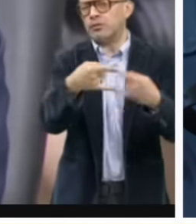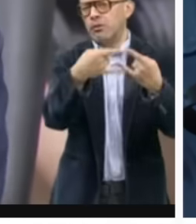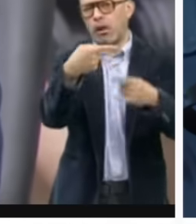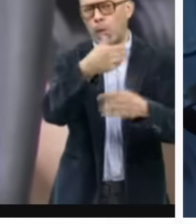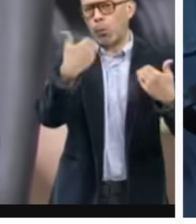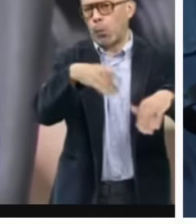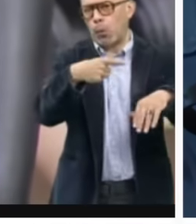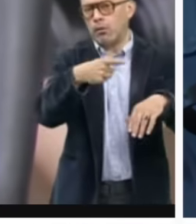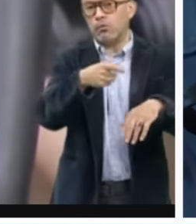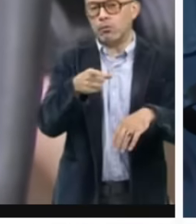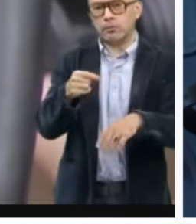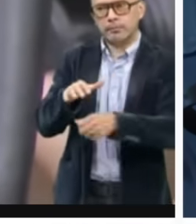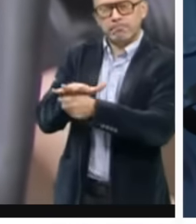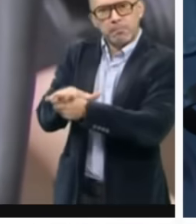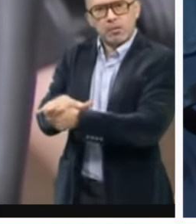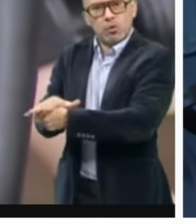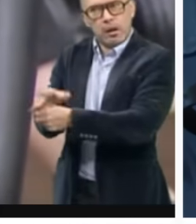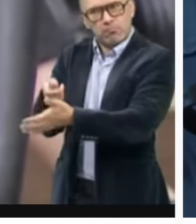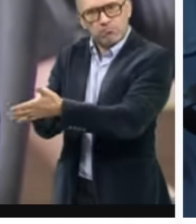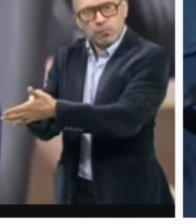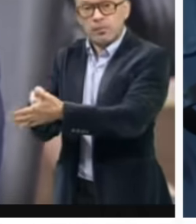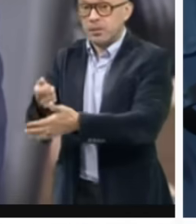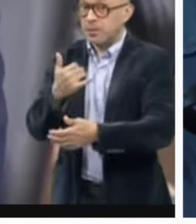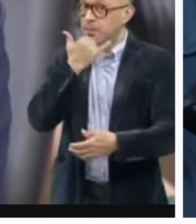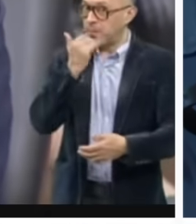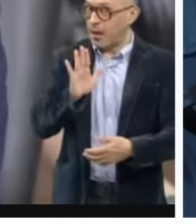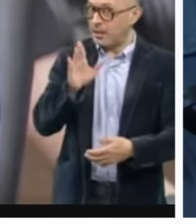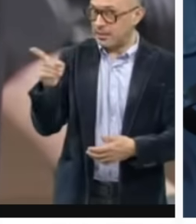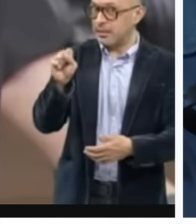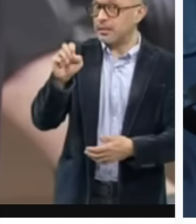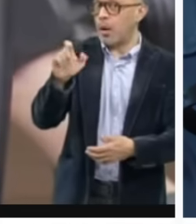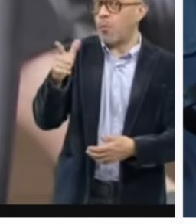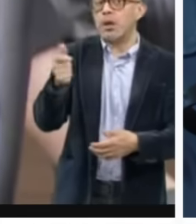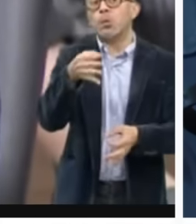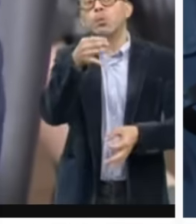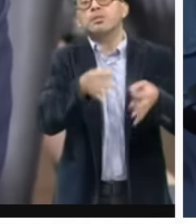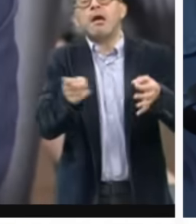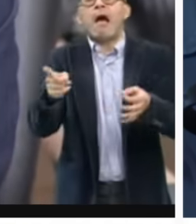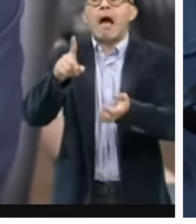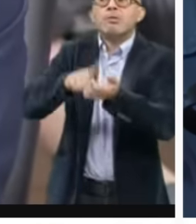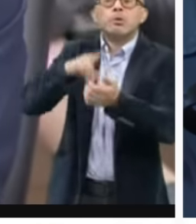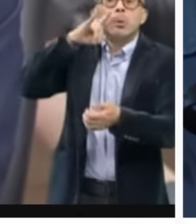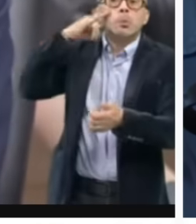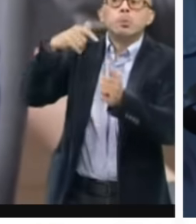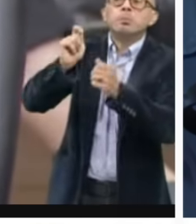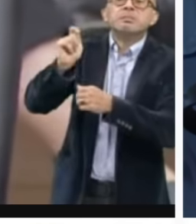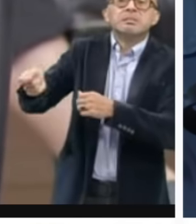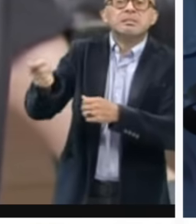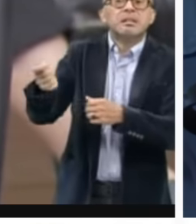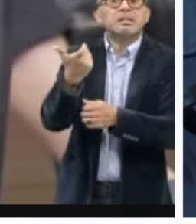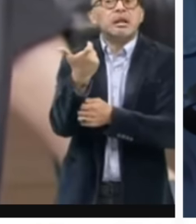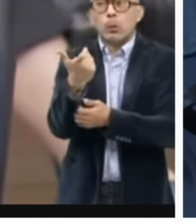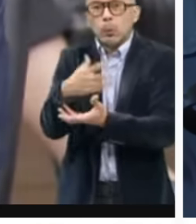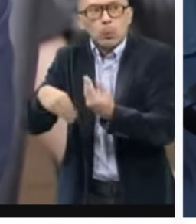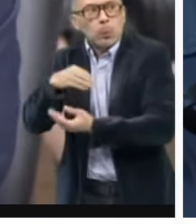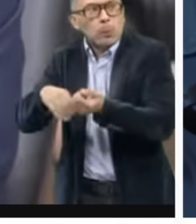porque Samuel parece ser que tiene pendientes con la justicia de este país. Yo no sé si lava dinero, si es facturero o qué hace para